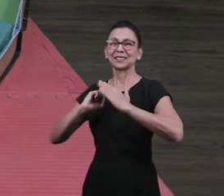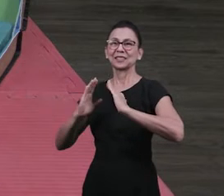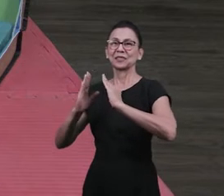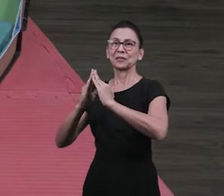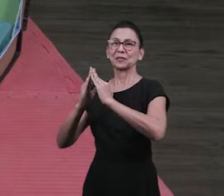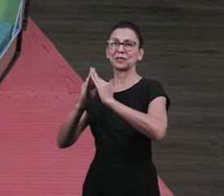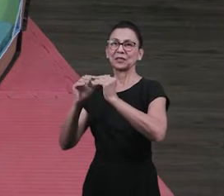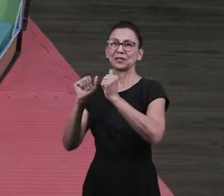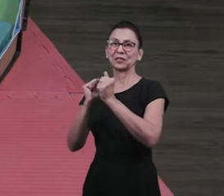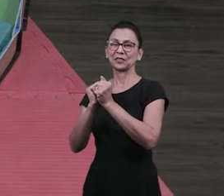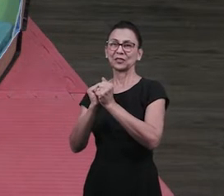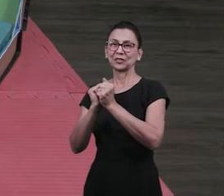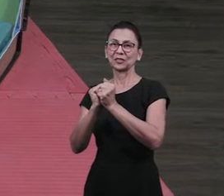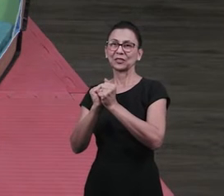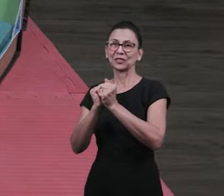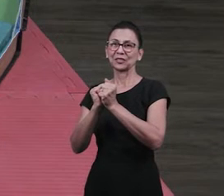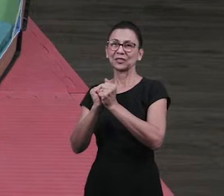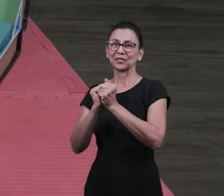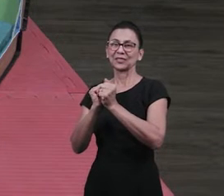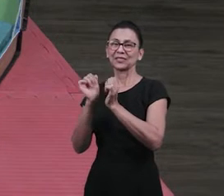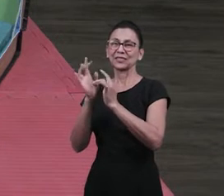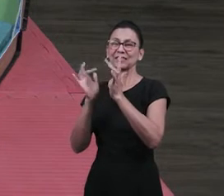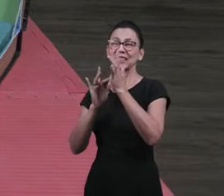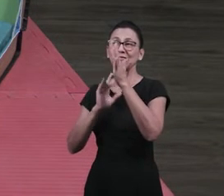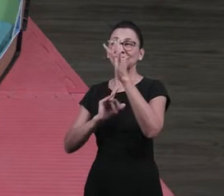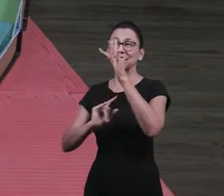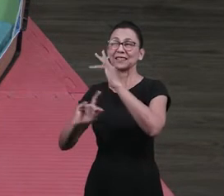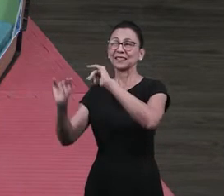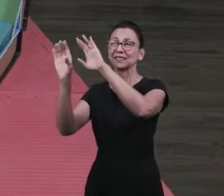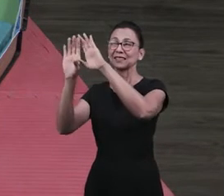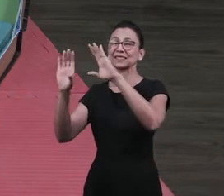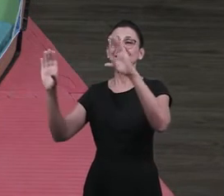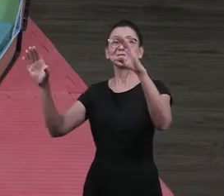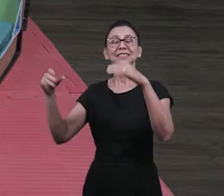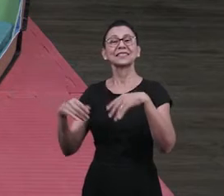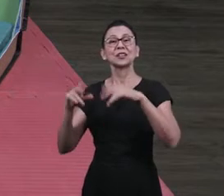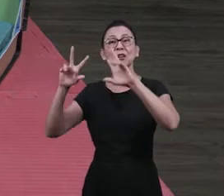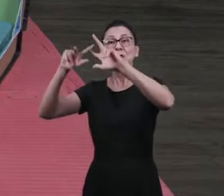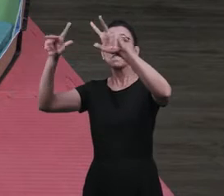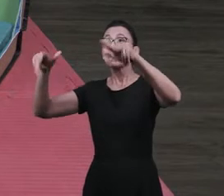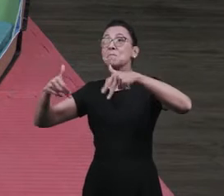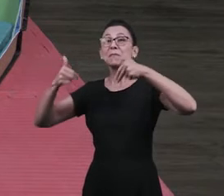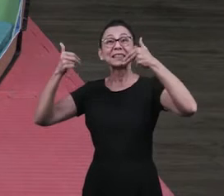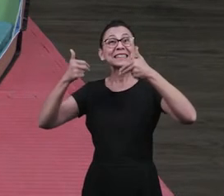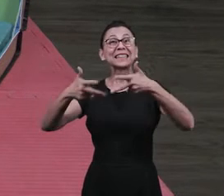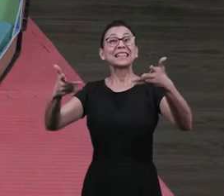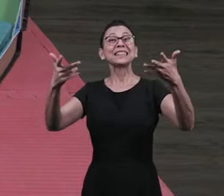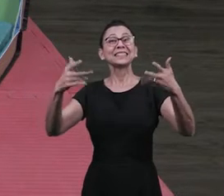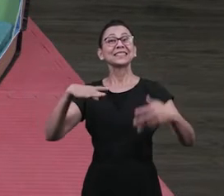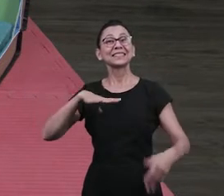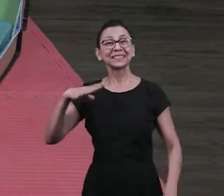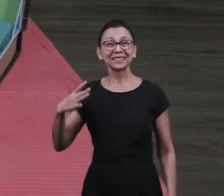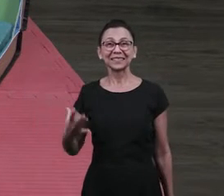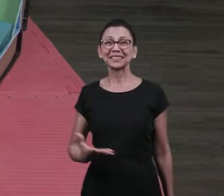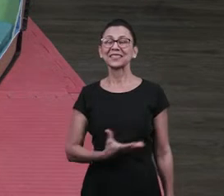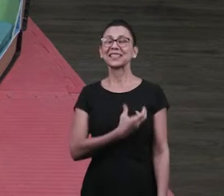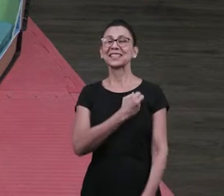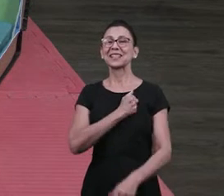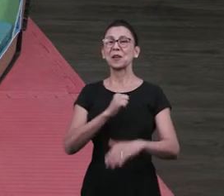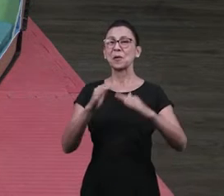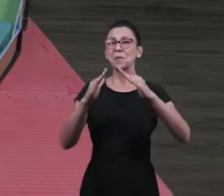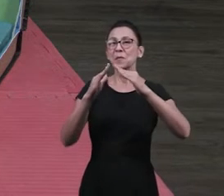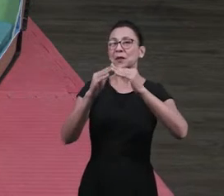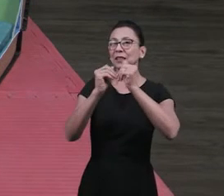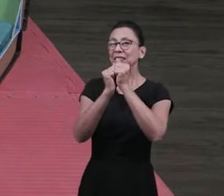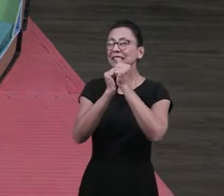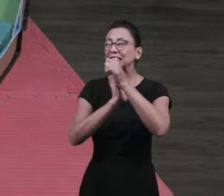cielo. Ese es el gran regalo que Jesús nos puede dar, la salvación,